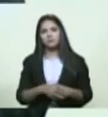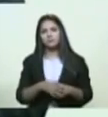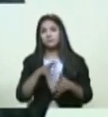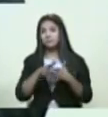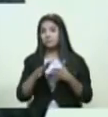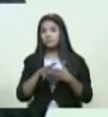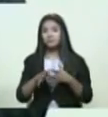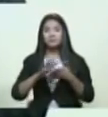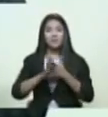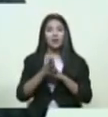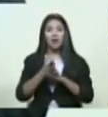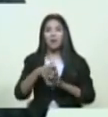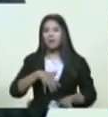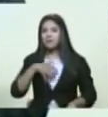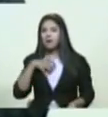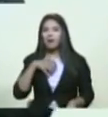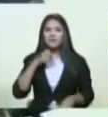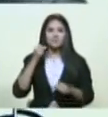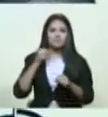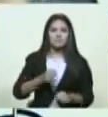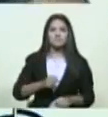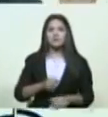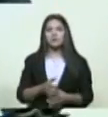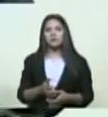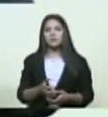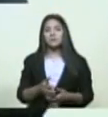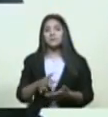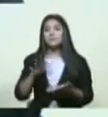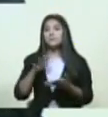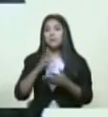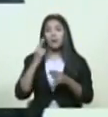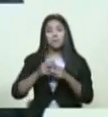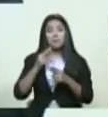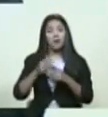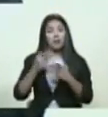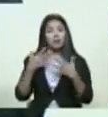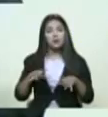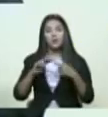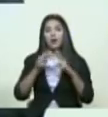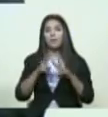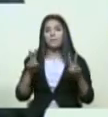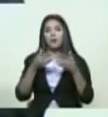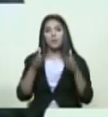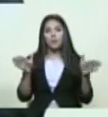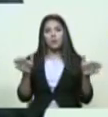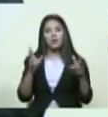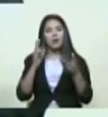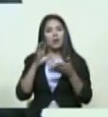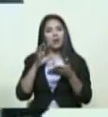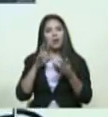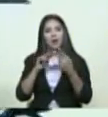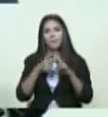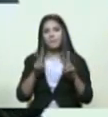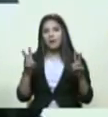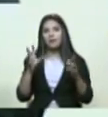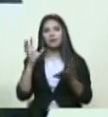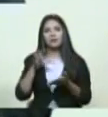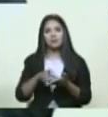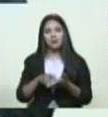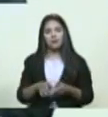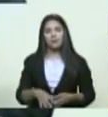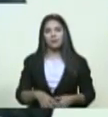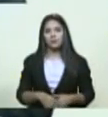drenar rabias, frustraciones que coloquen en peligro la paz pública, la paz del Estado. Todo lo